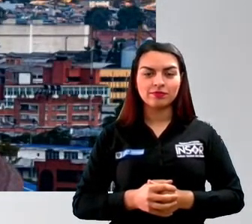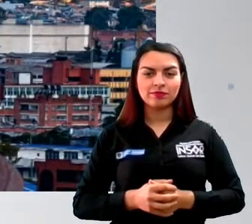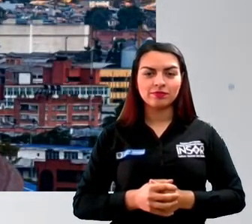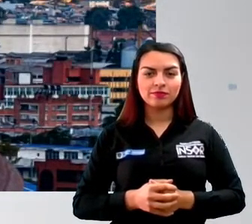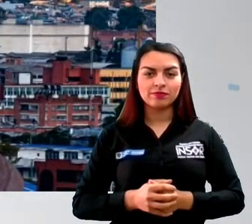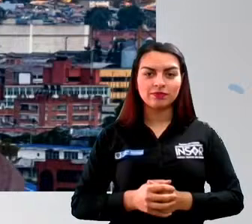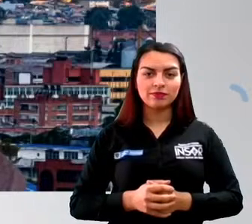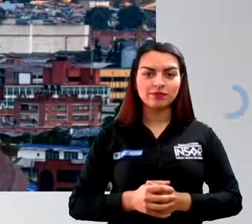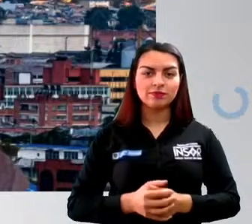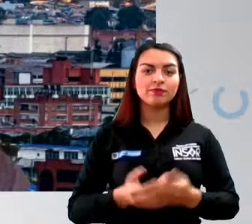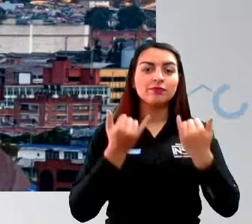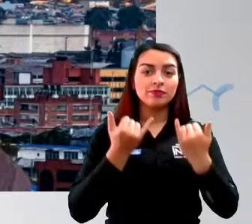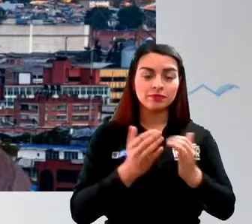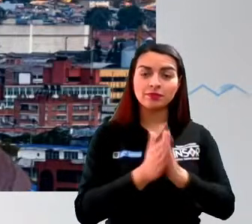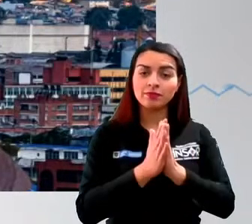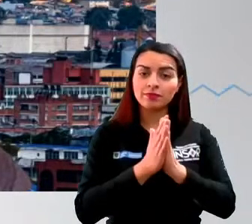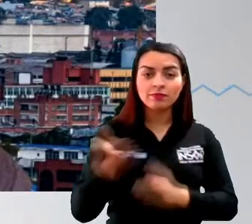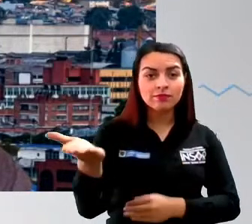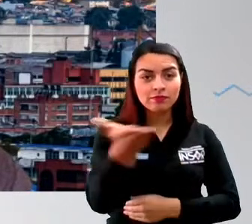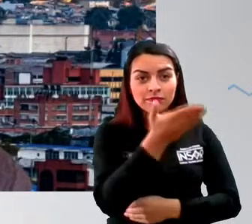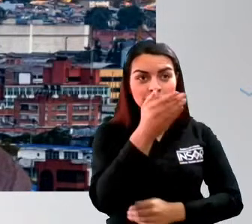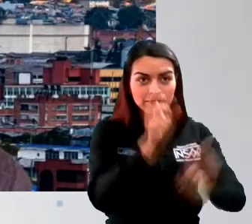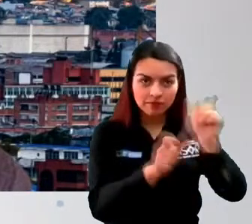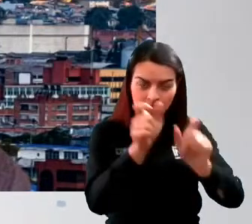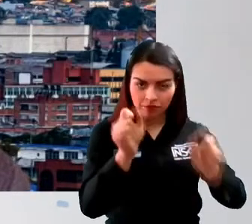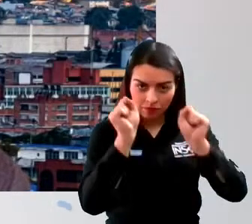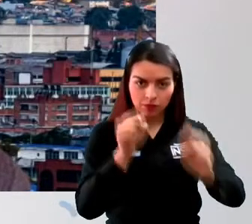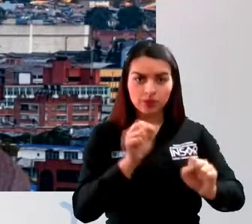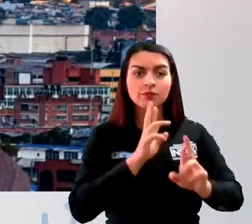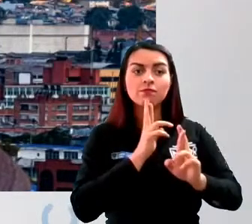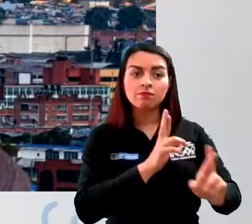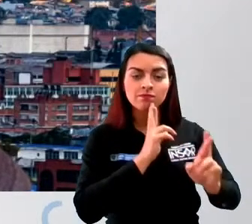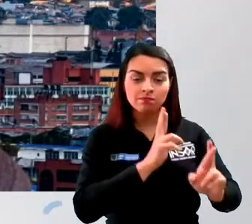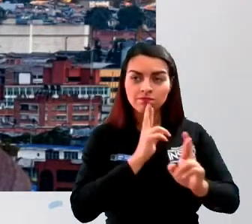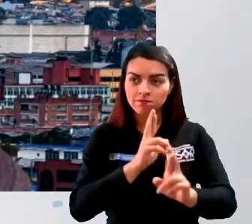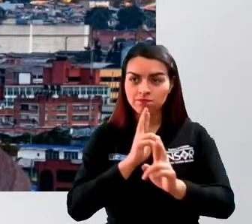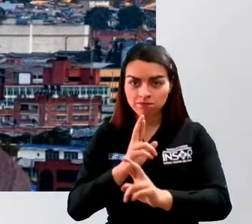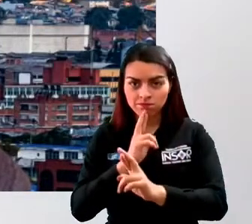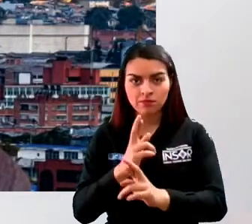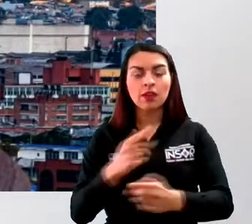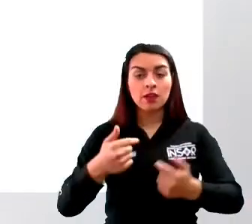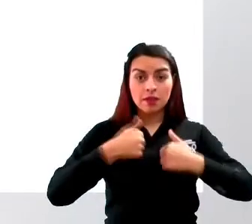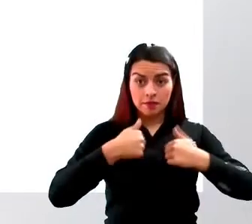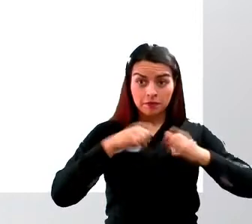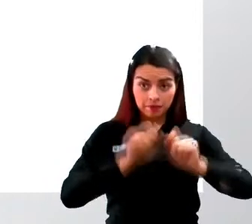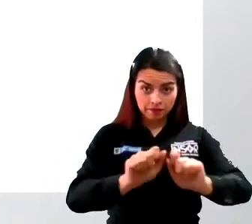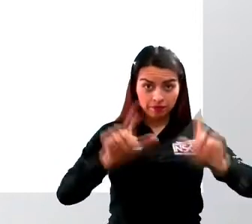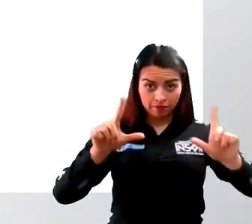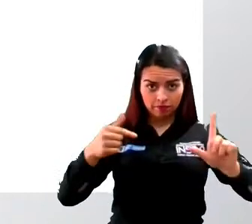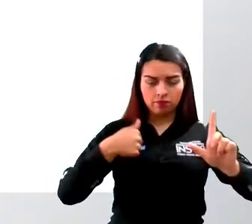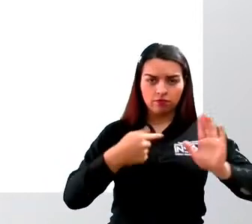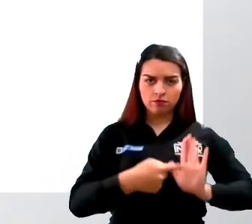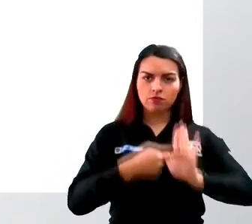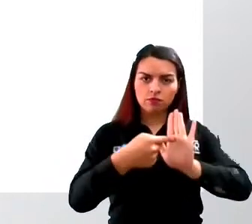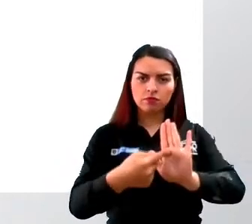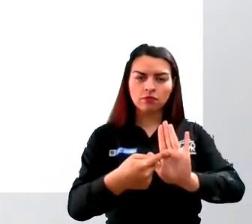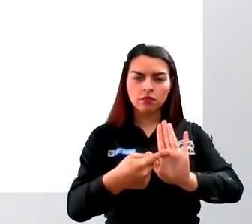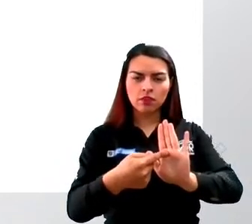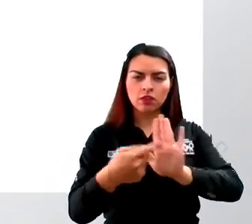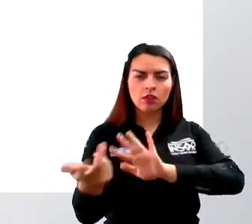vayan dando sus respuestas. Si pueden compartir mi pantalla, les estoy mostrando cómo con